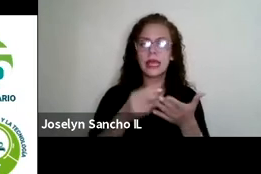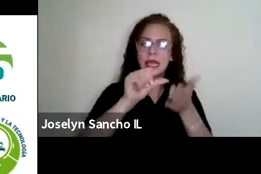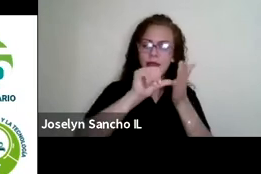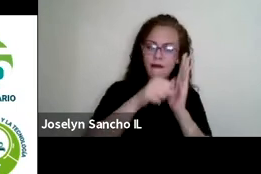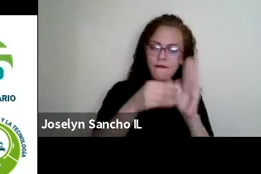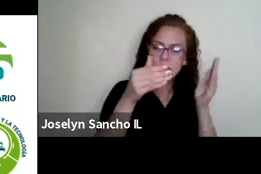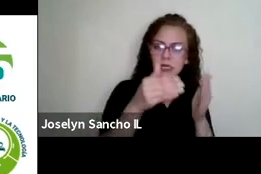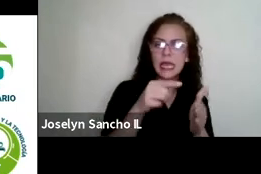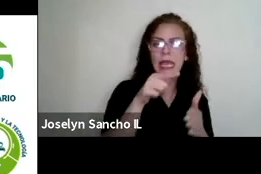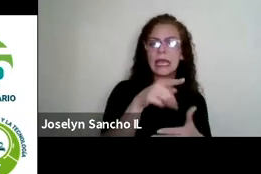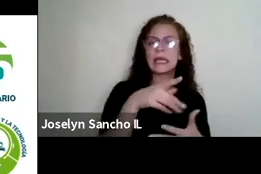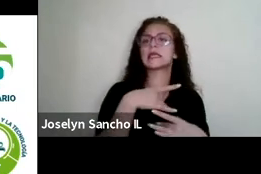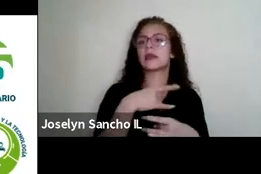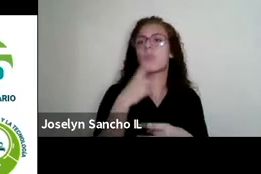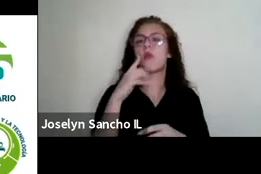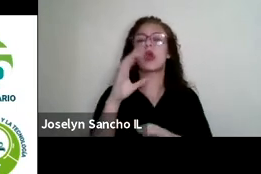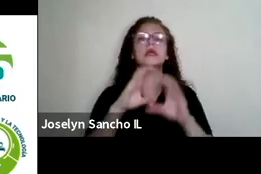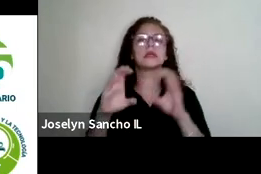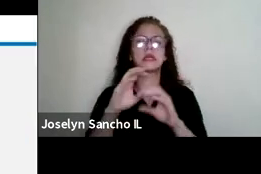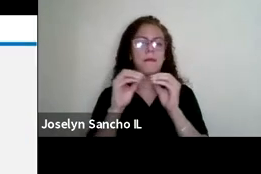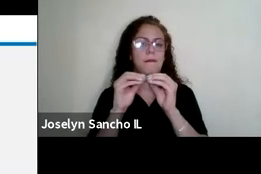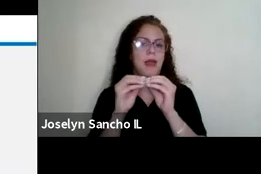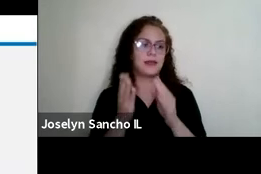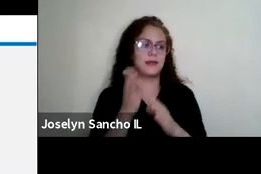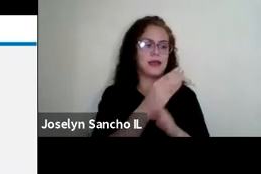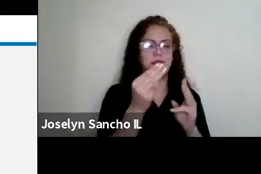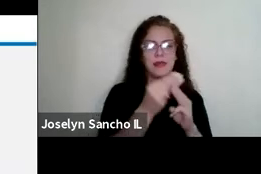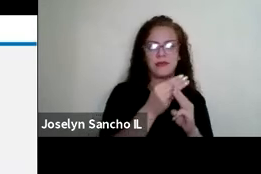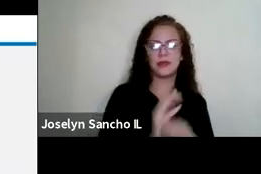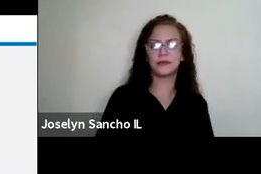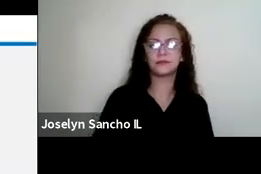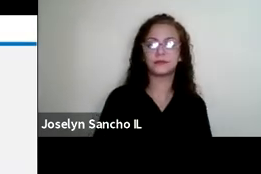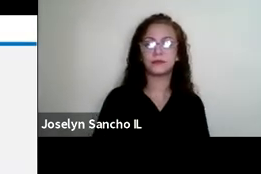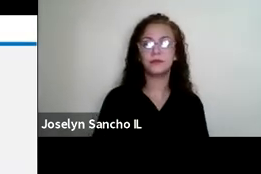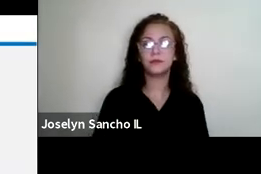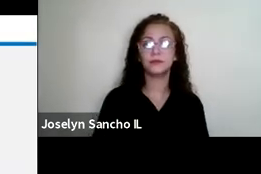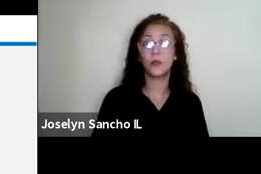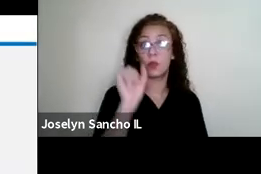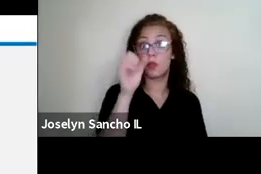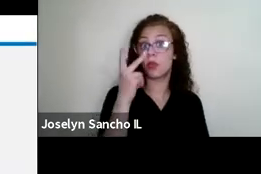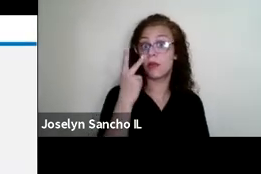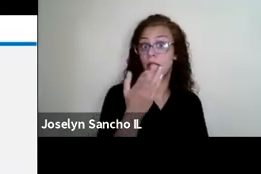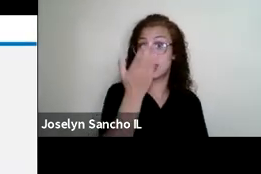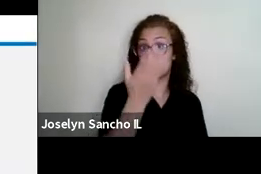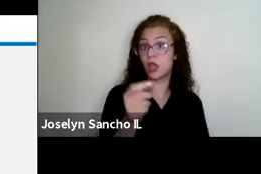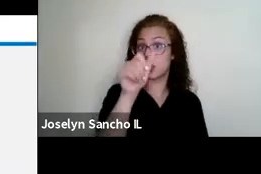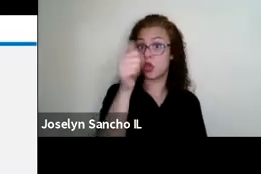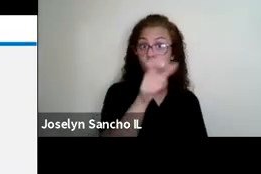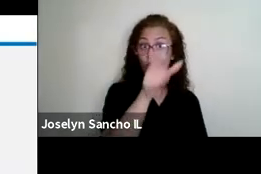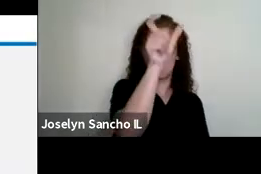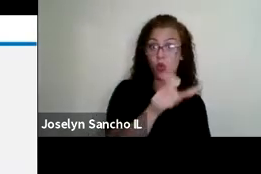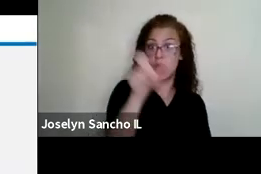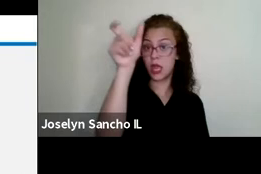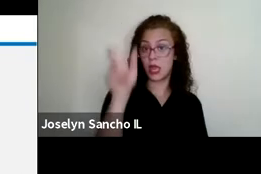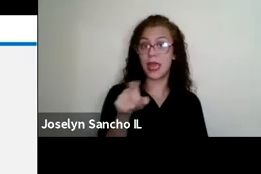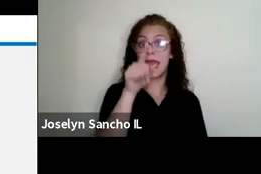enfatizando este interés por las ciencias más que por las matemáticas. Lo podemos ver también en este otro gráfico. Estos